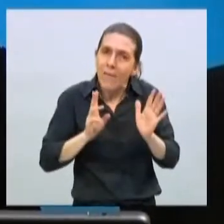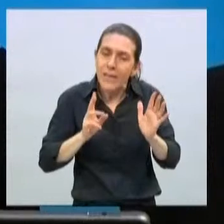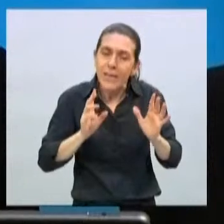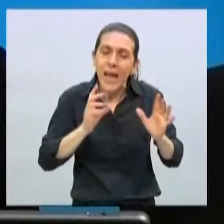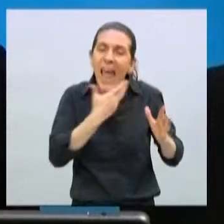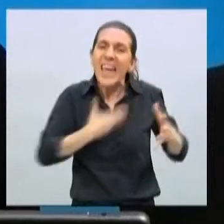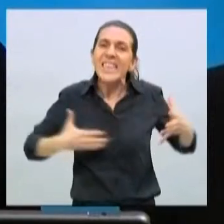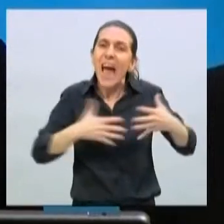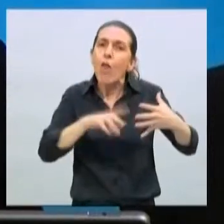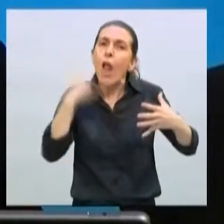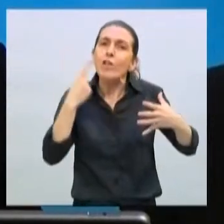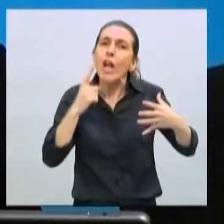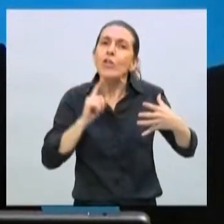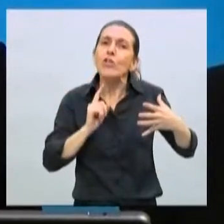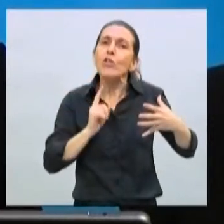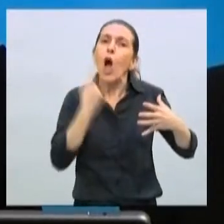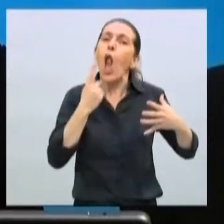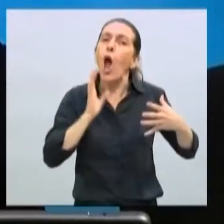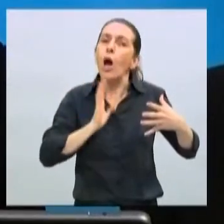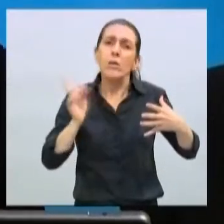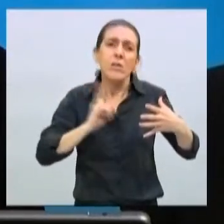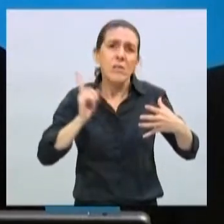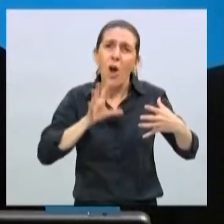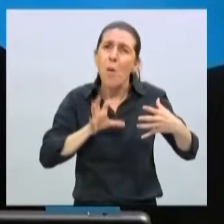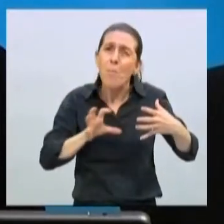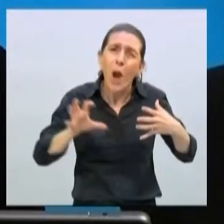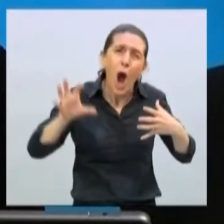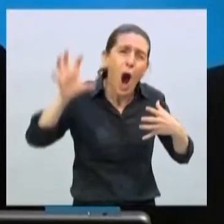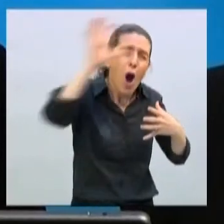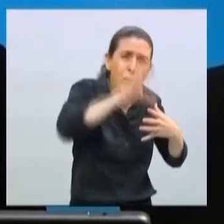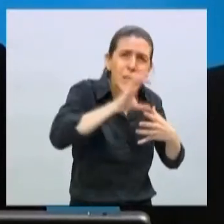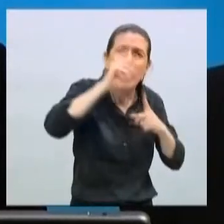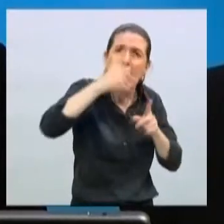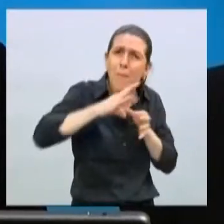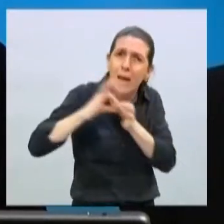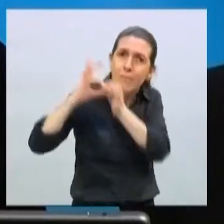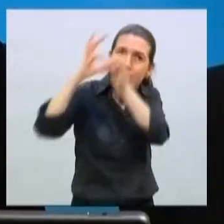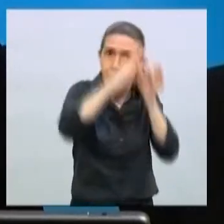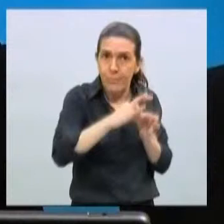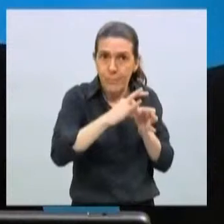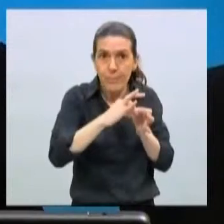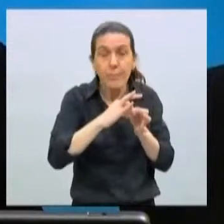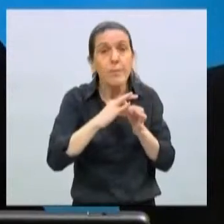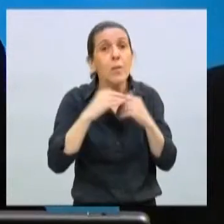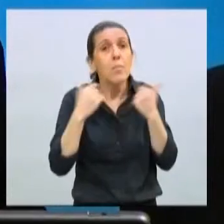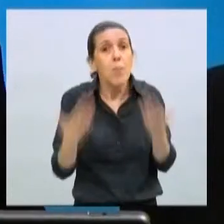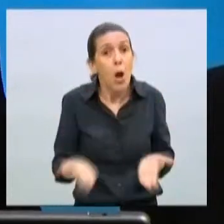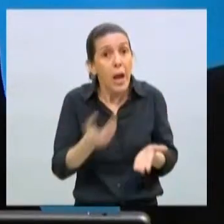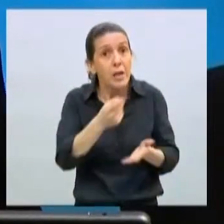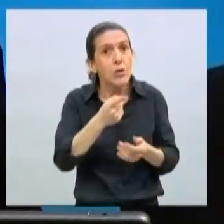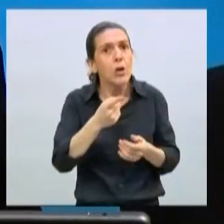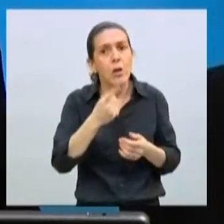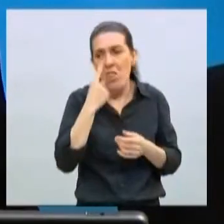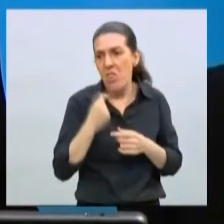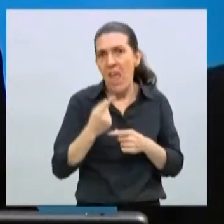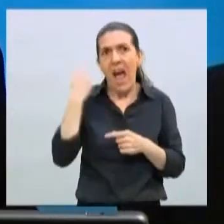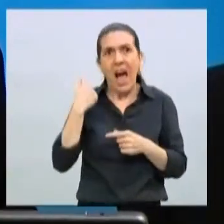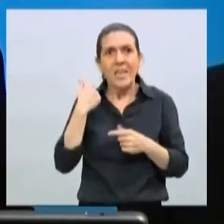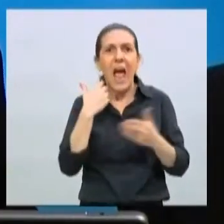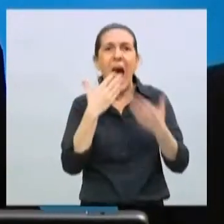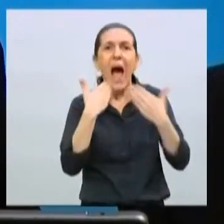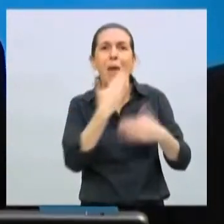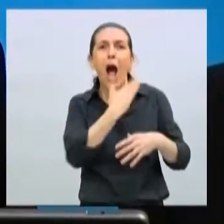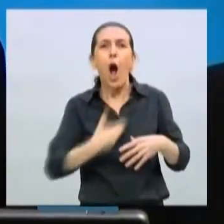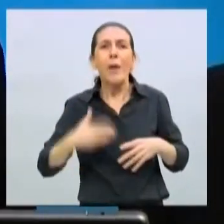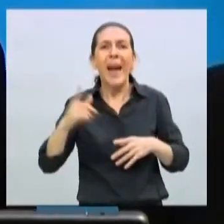Estado Nacional, lo hacen todas las provincias también. Y por eso yo, el otro día cuando hablé con los